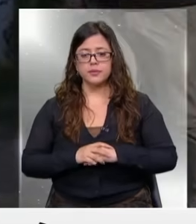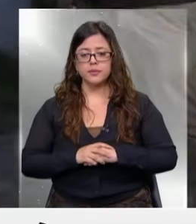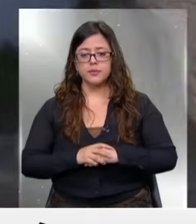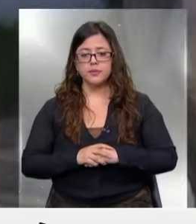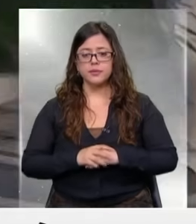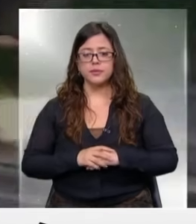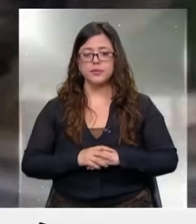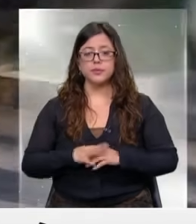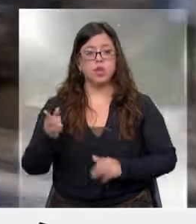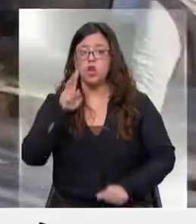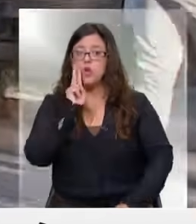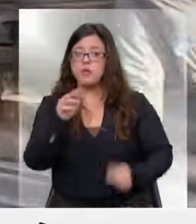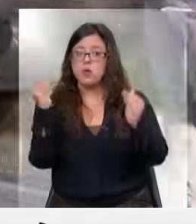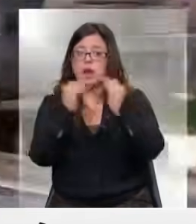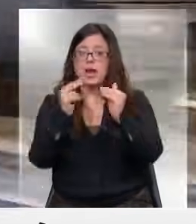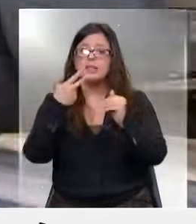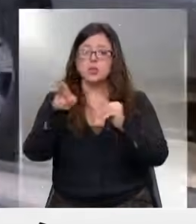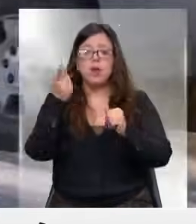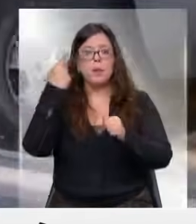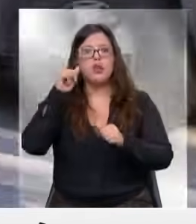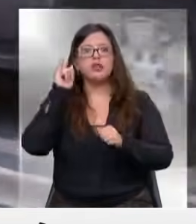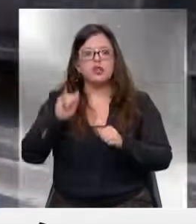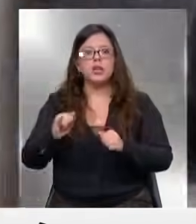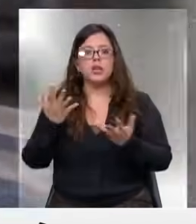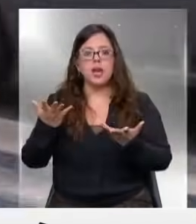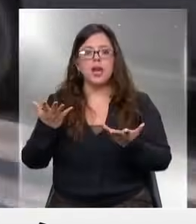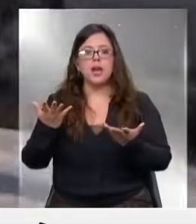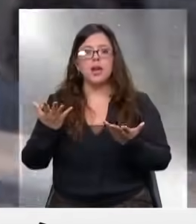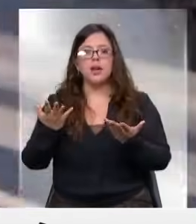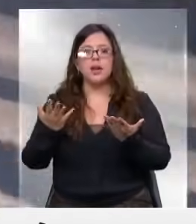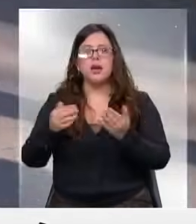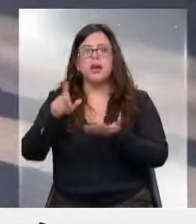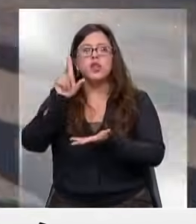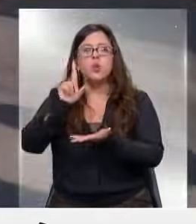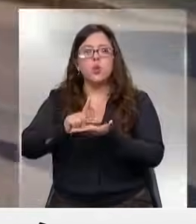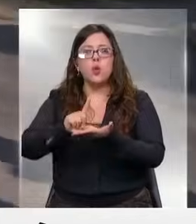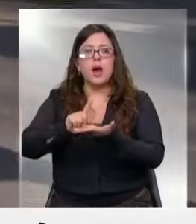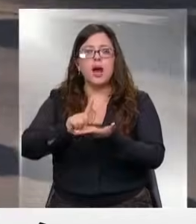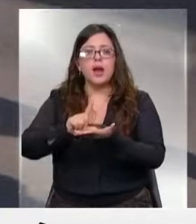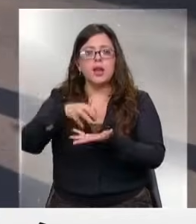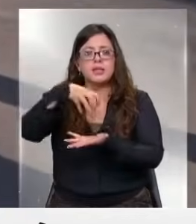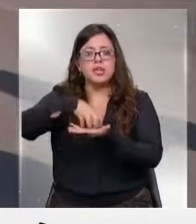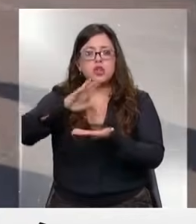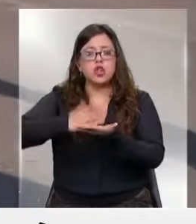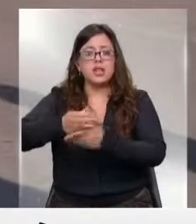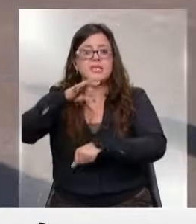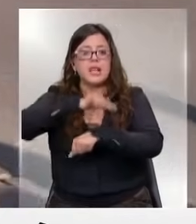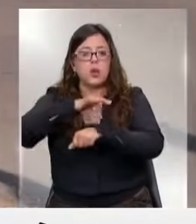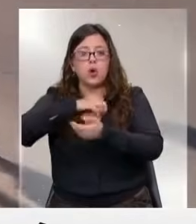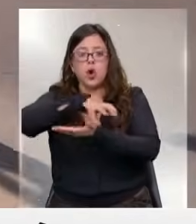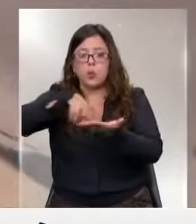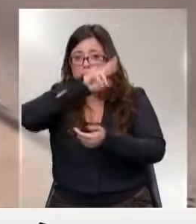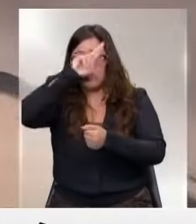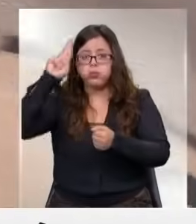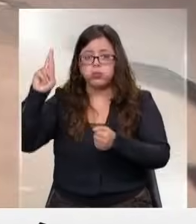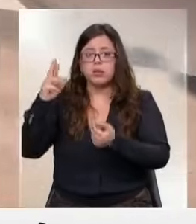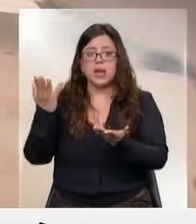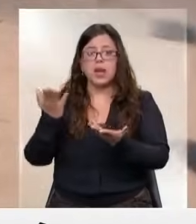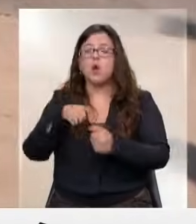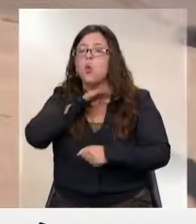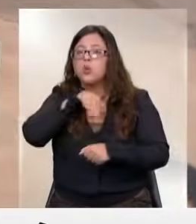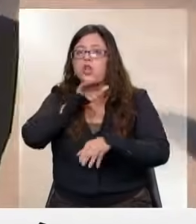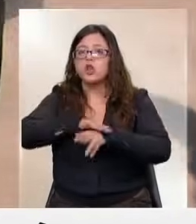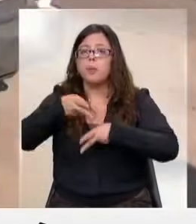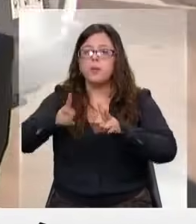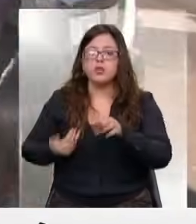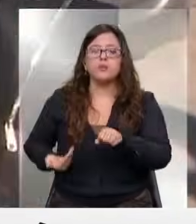No lo encontramos en su casa, pero sí saliendo de un consultorio en la comuna de La Reina, utilizando uno de los varios permisos que